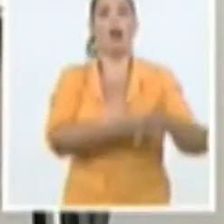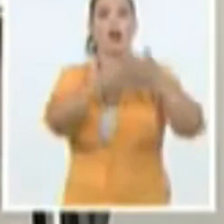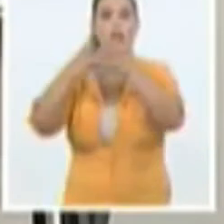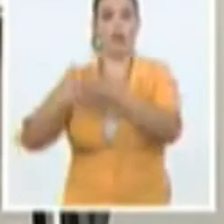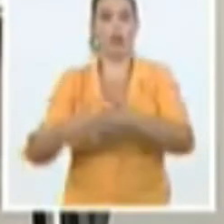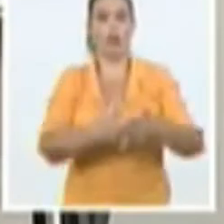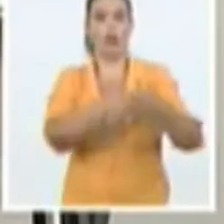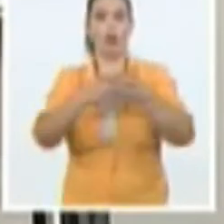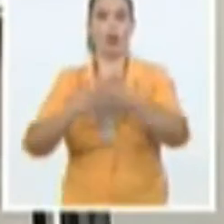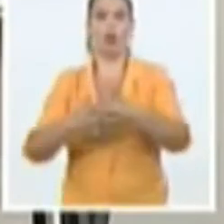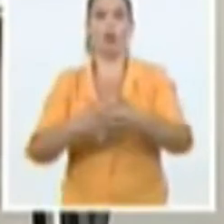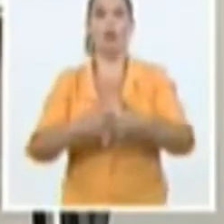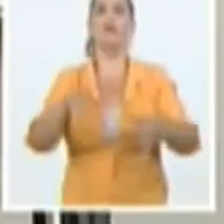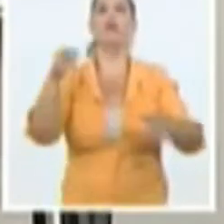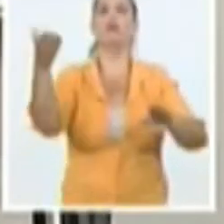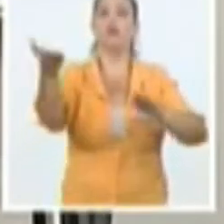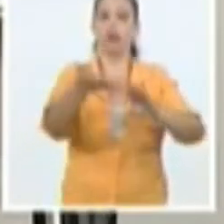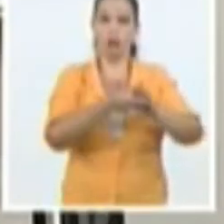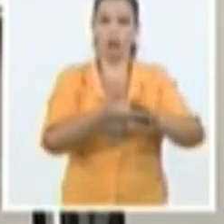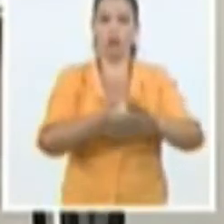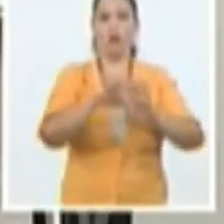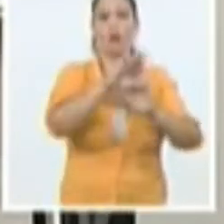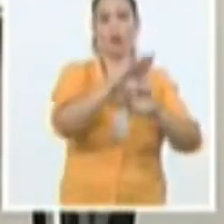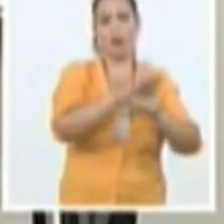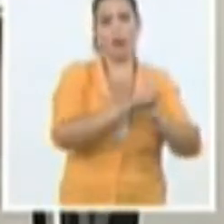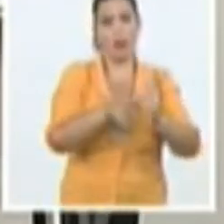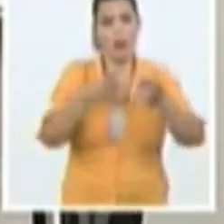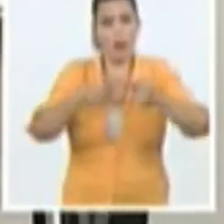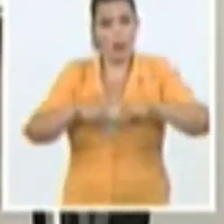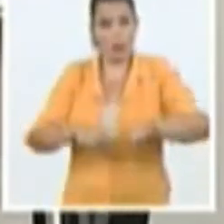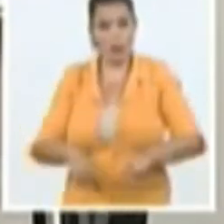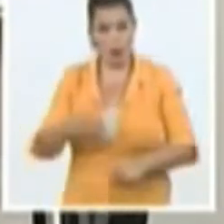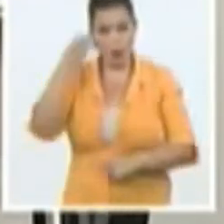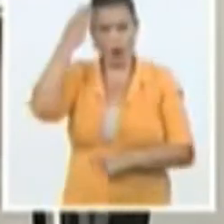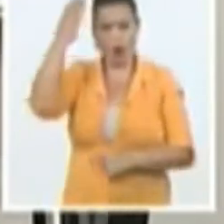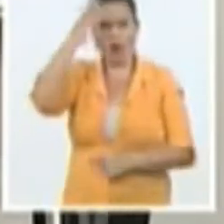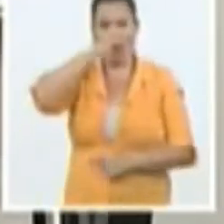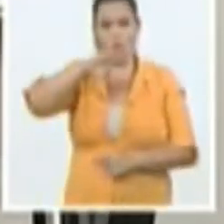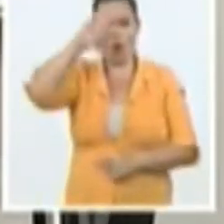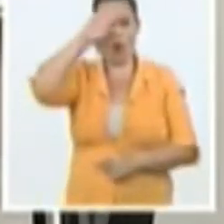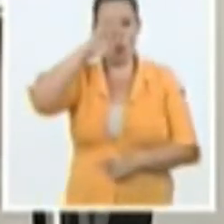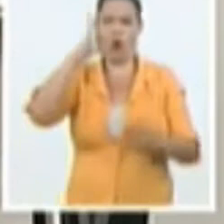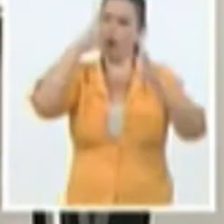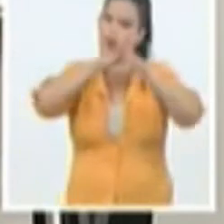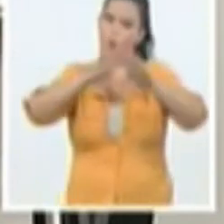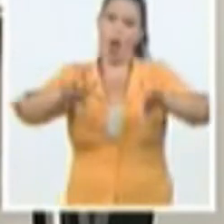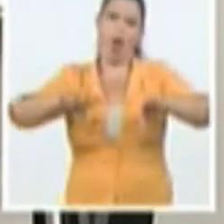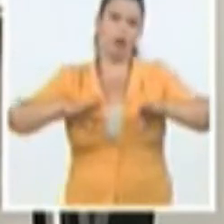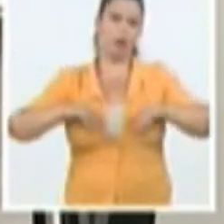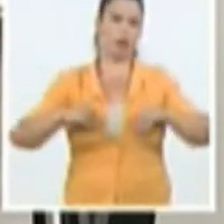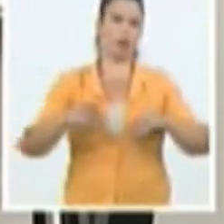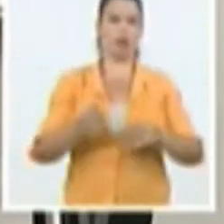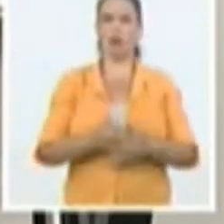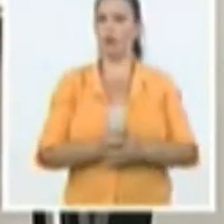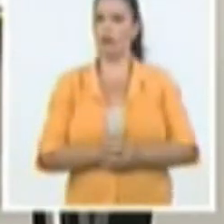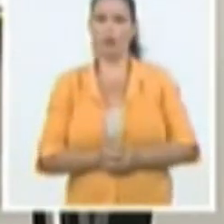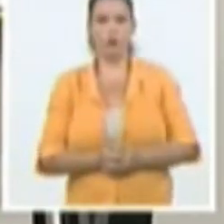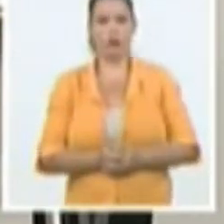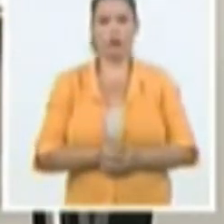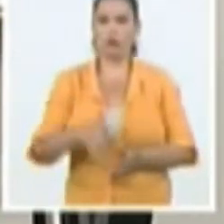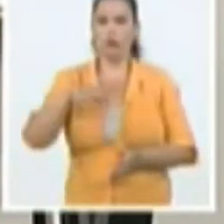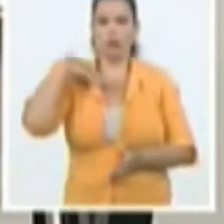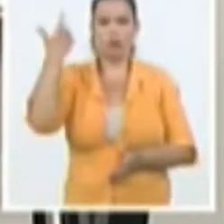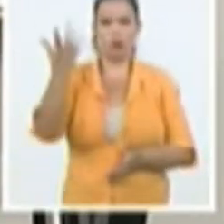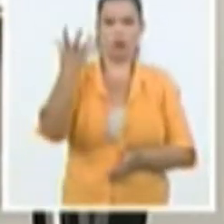deja intimidar. Nuestra historia de resistencia y de dignidad lo confirman. Así